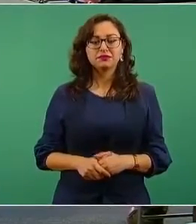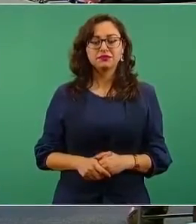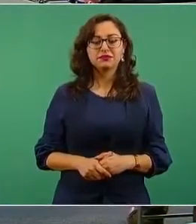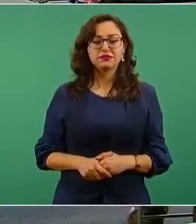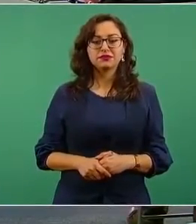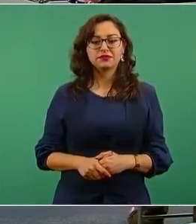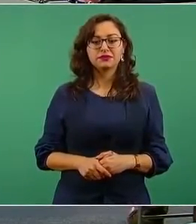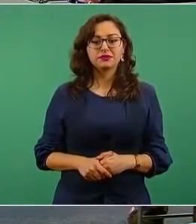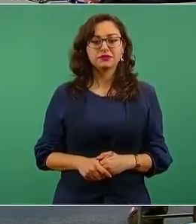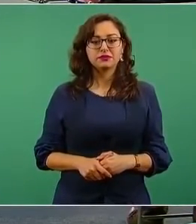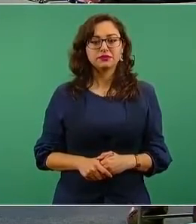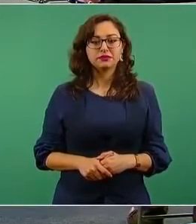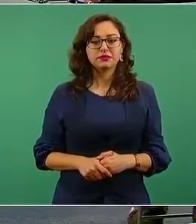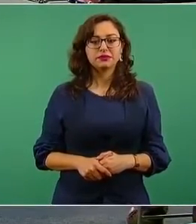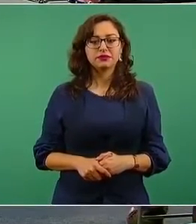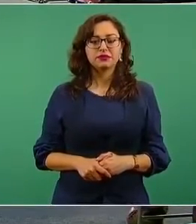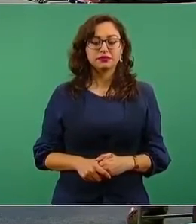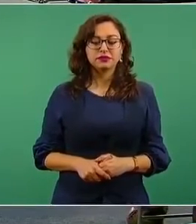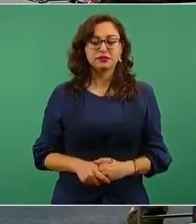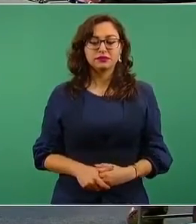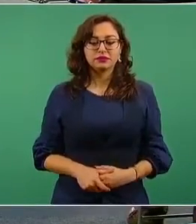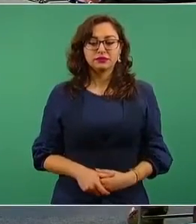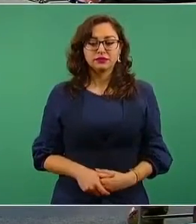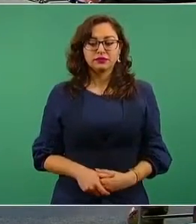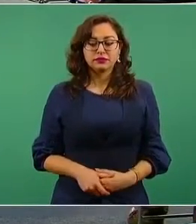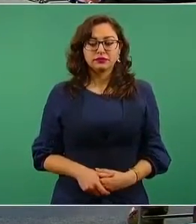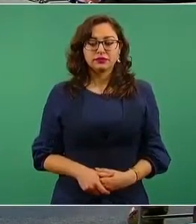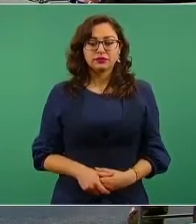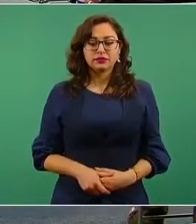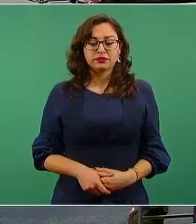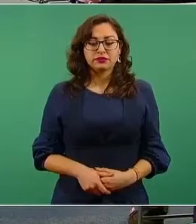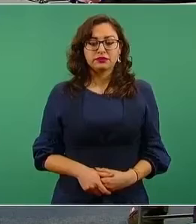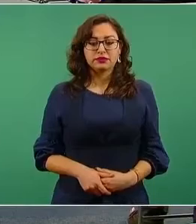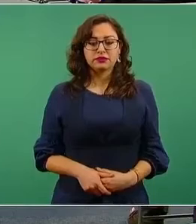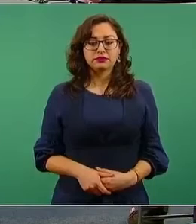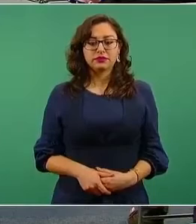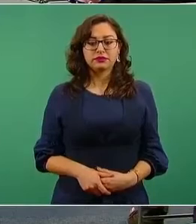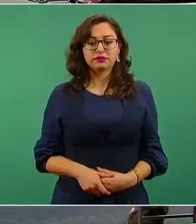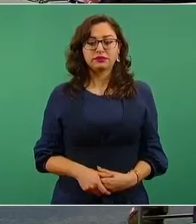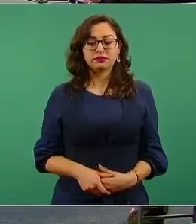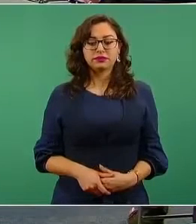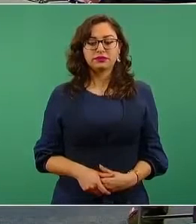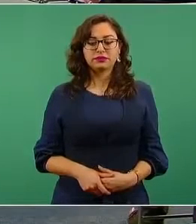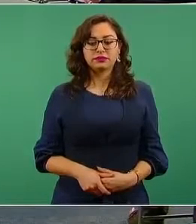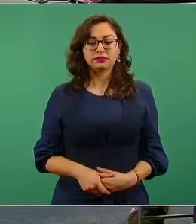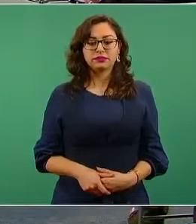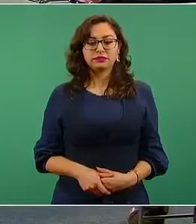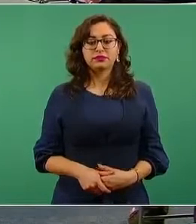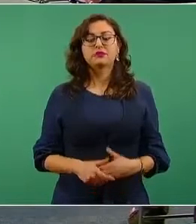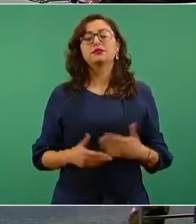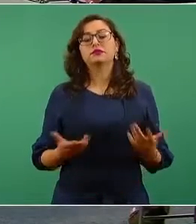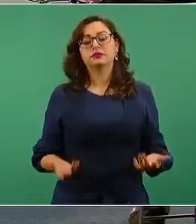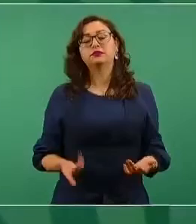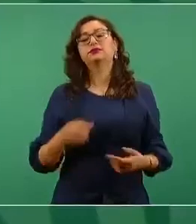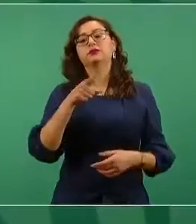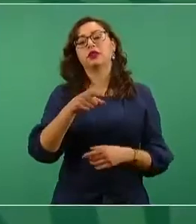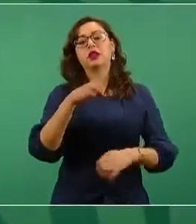Lo de Vitol lo planteo. Sí. Bueno, en En el caso de la empresa